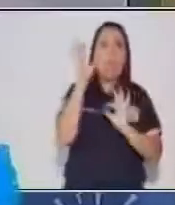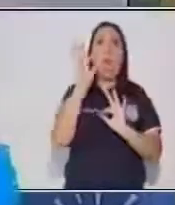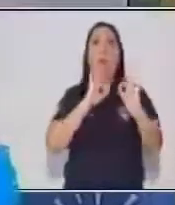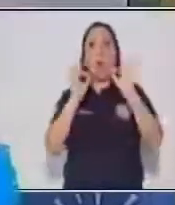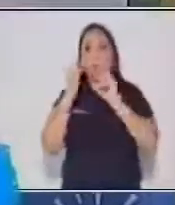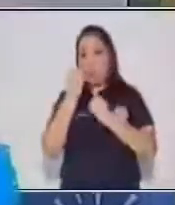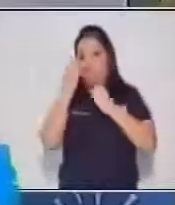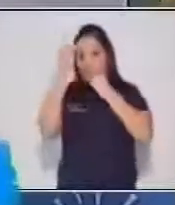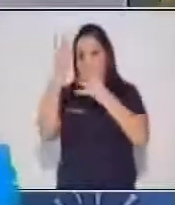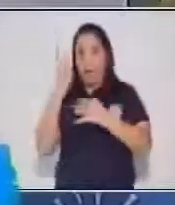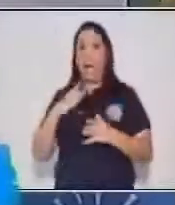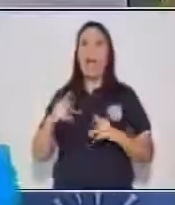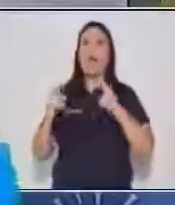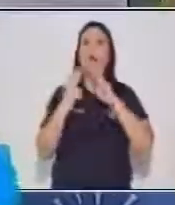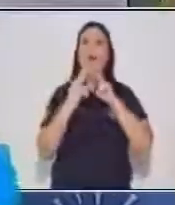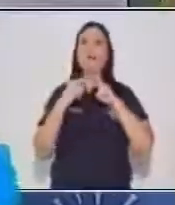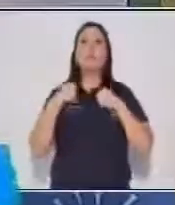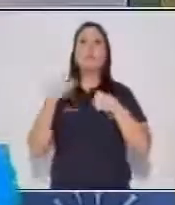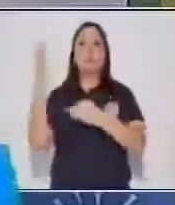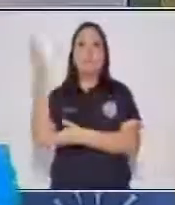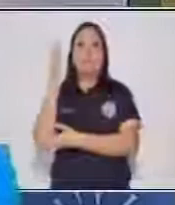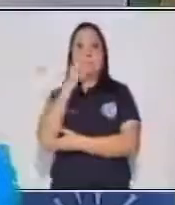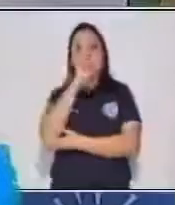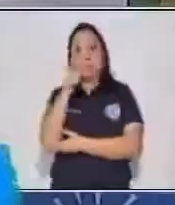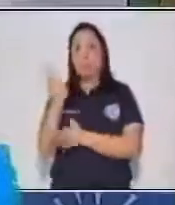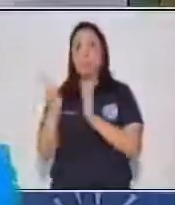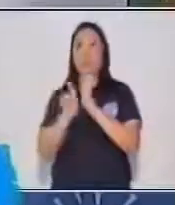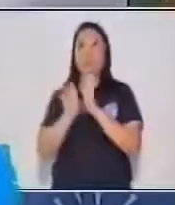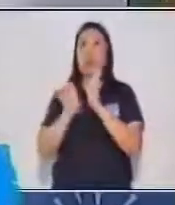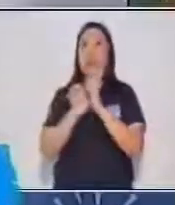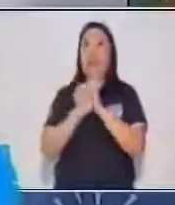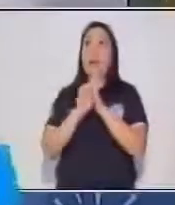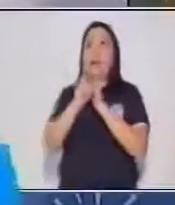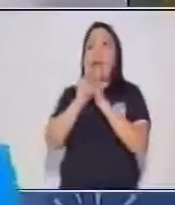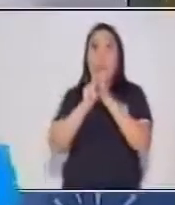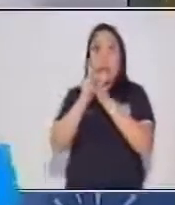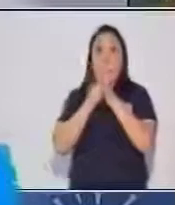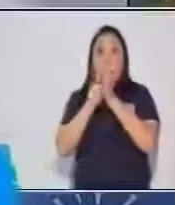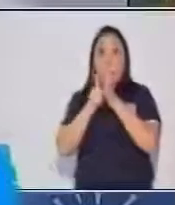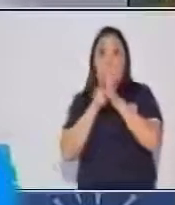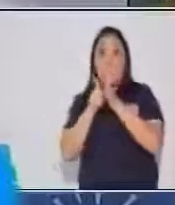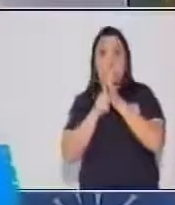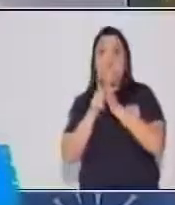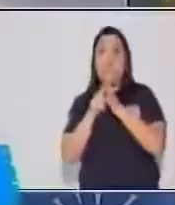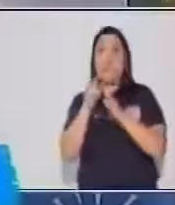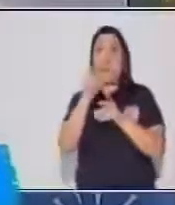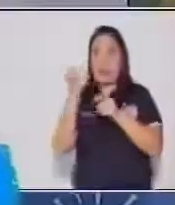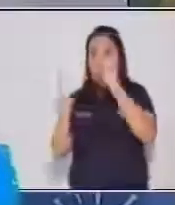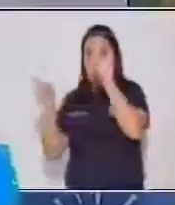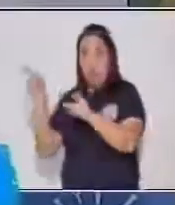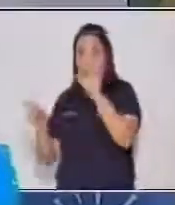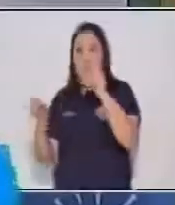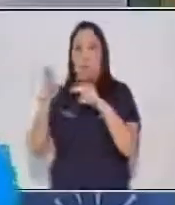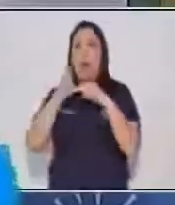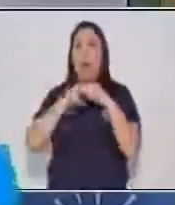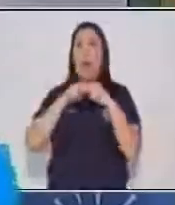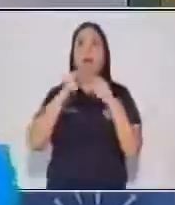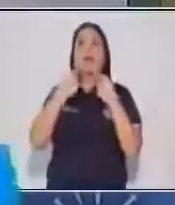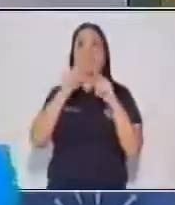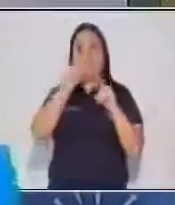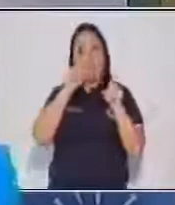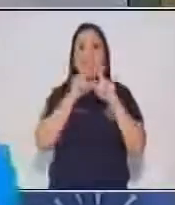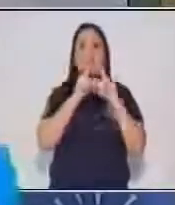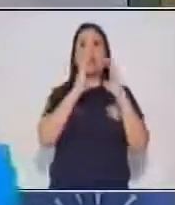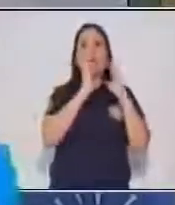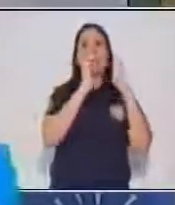tu exposición. Ahora, si lo haces en video es un poco más fácil porque en ese momento no está el público, pero recuerda que debes seguir la